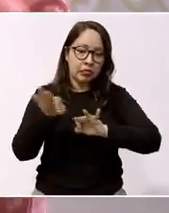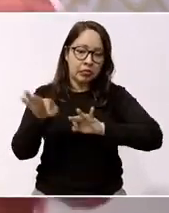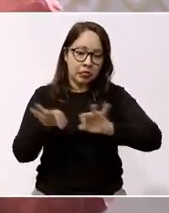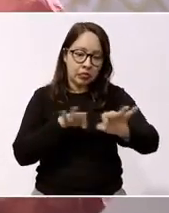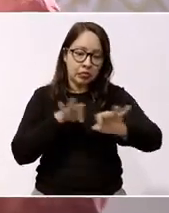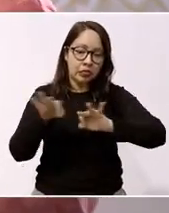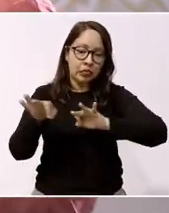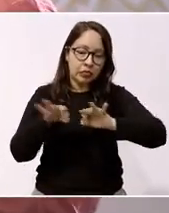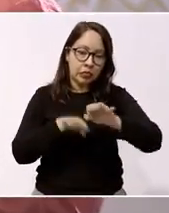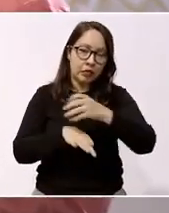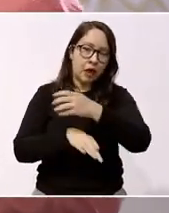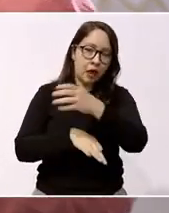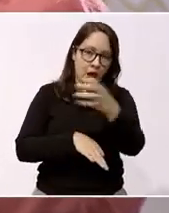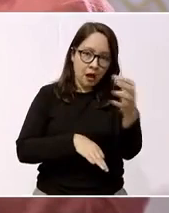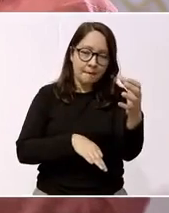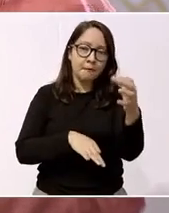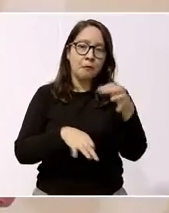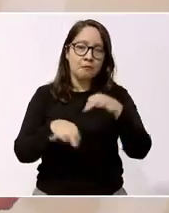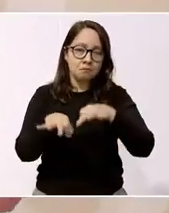como jornaleros